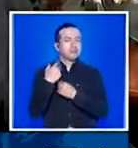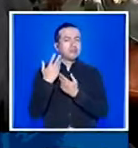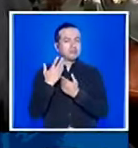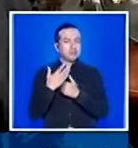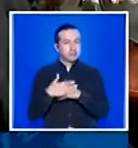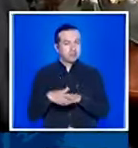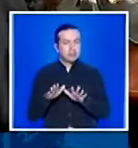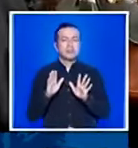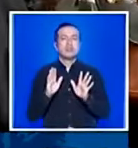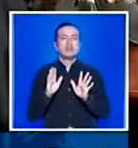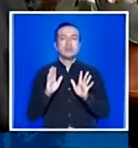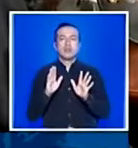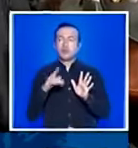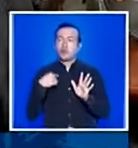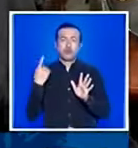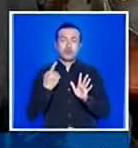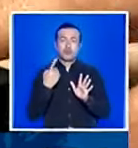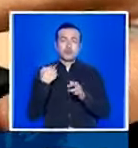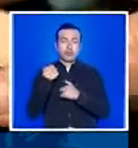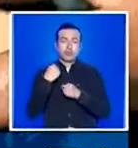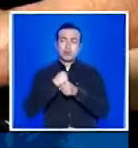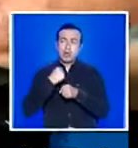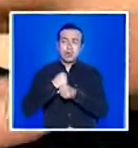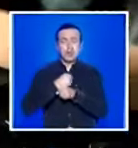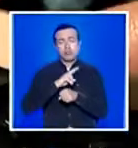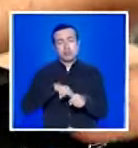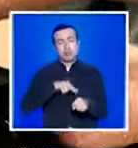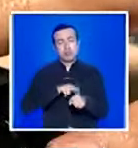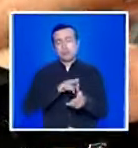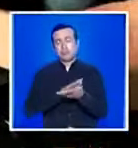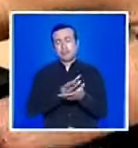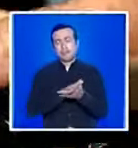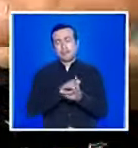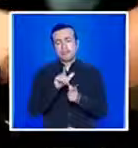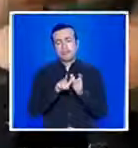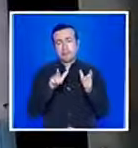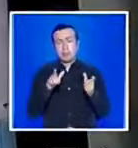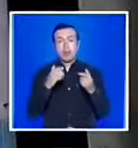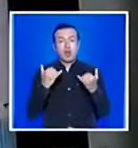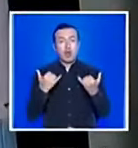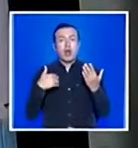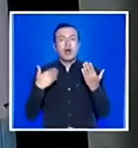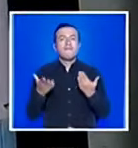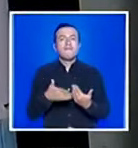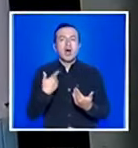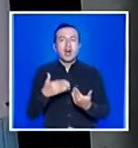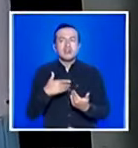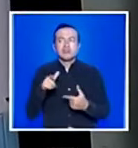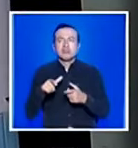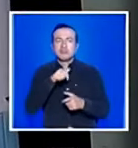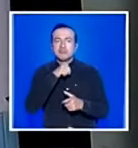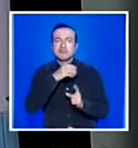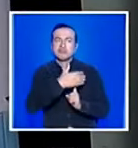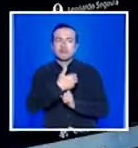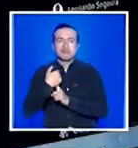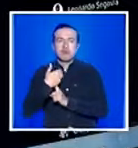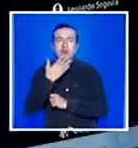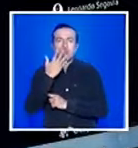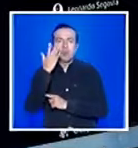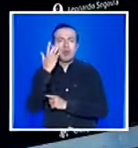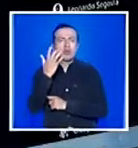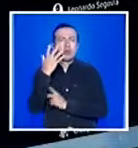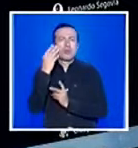una actividad lícita, una actividad económica. Los ciudadanos se han vuelto blanco fácil de los secuestradores por la gran cantidad